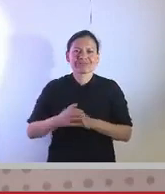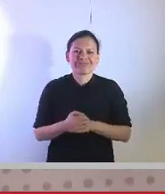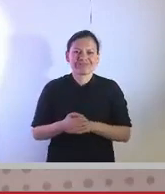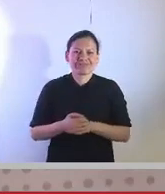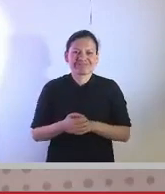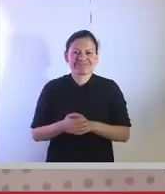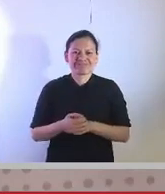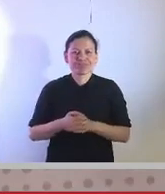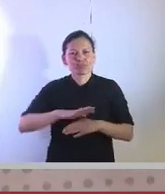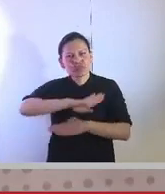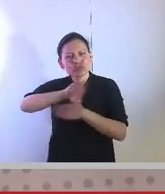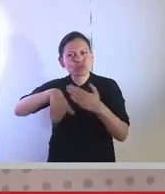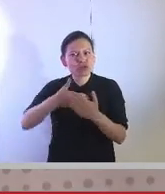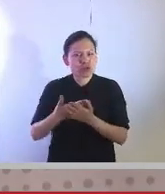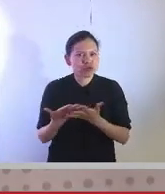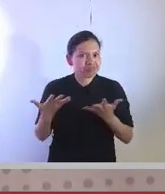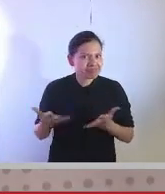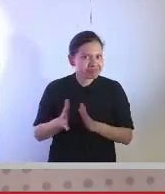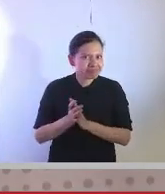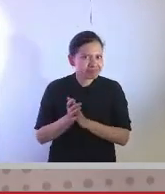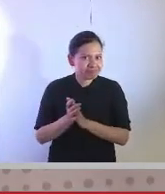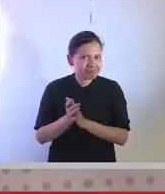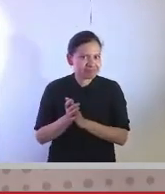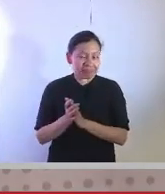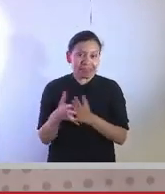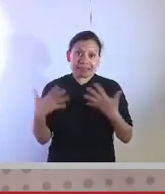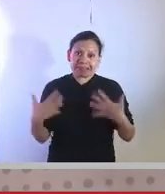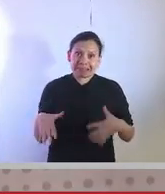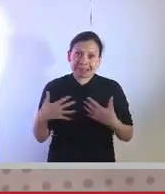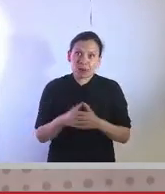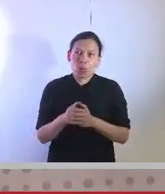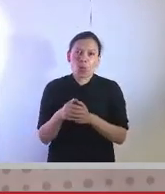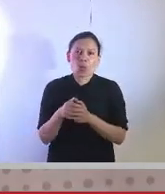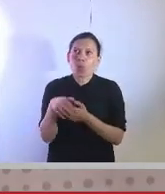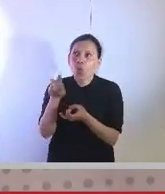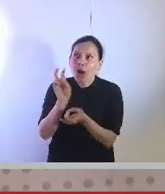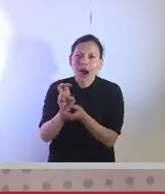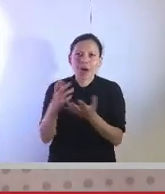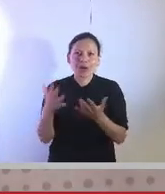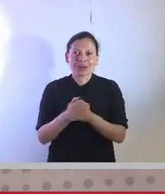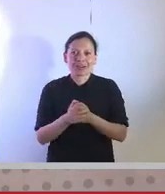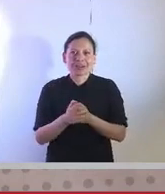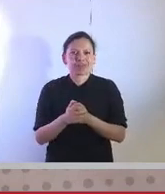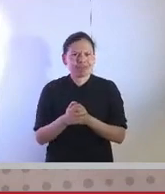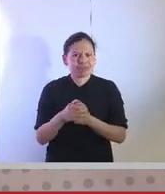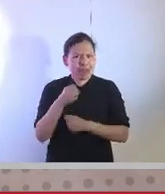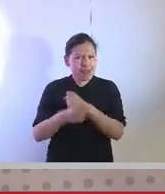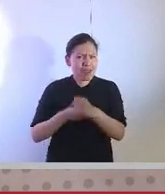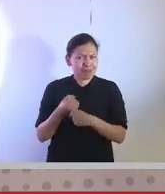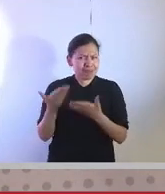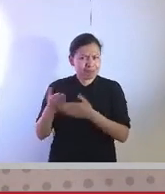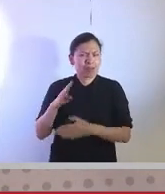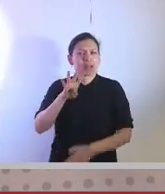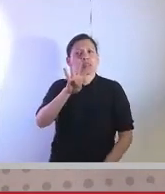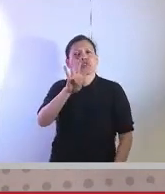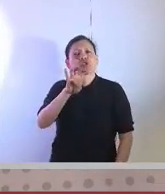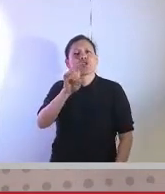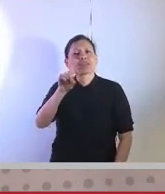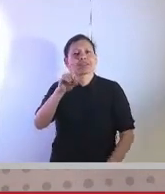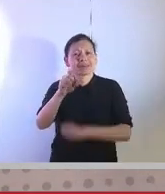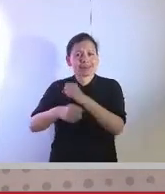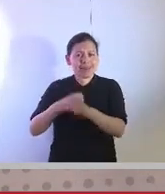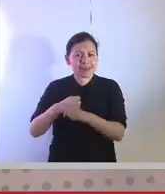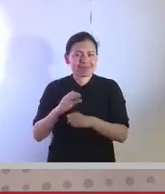para que todos tengamos este tremendo ejemplo, creo que tiene 96 años el